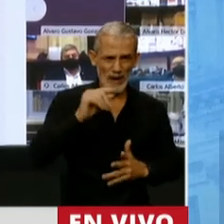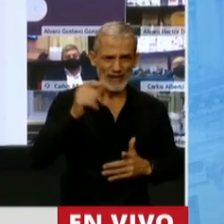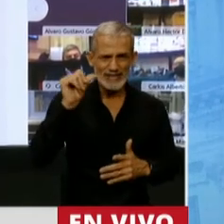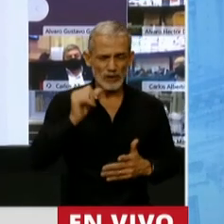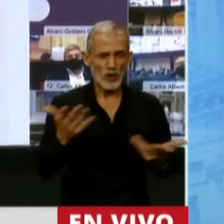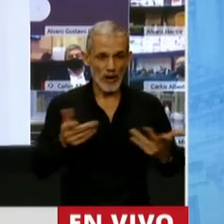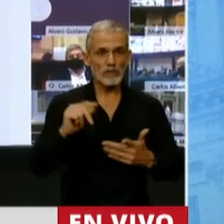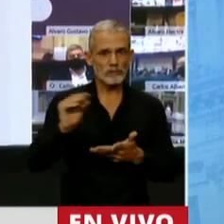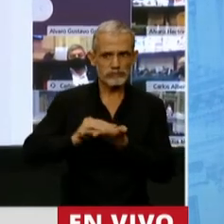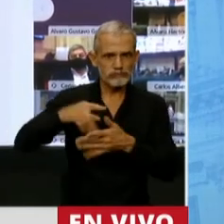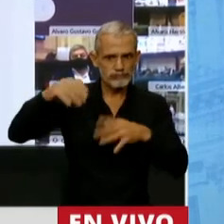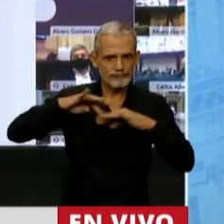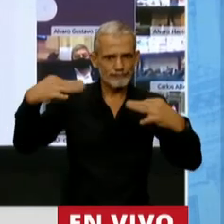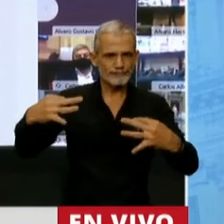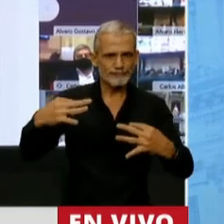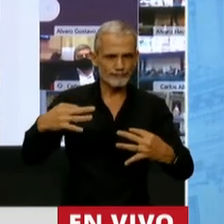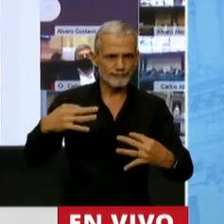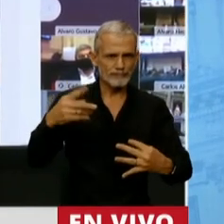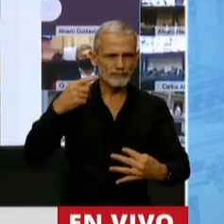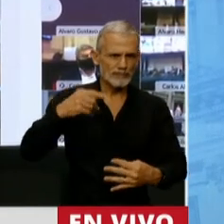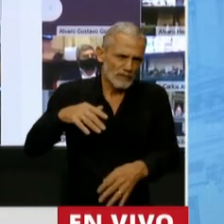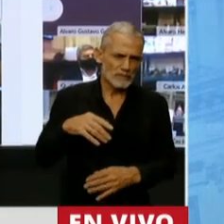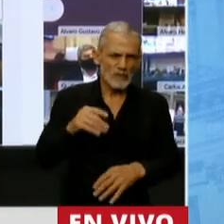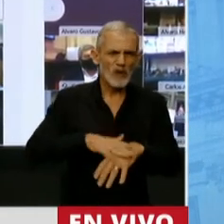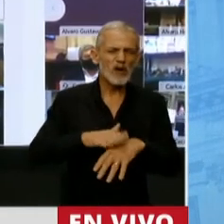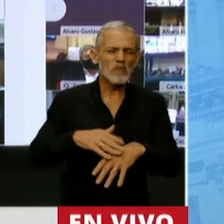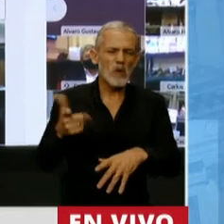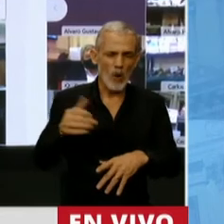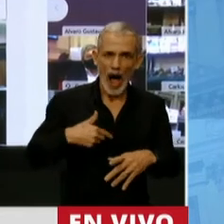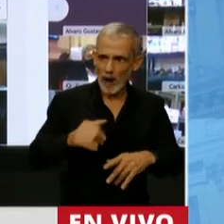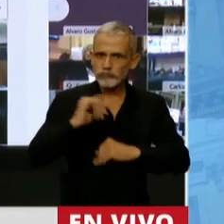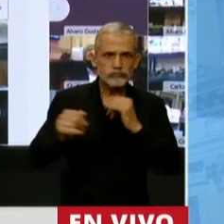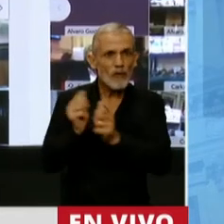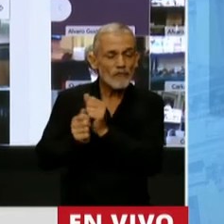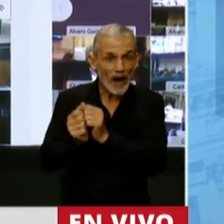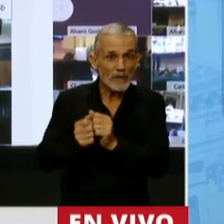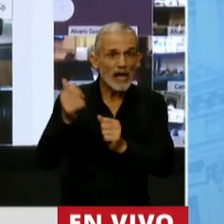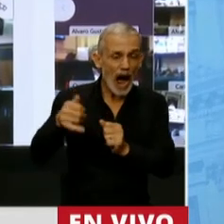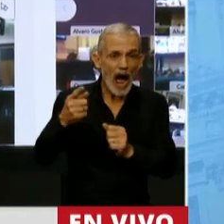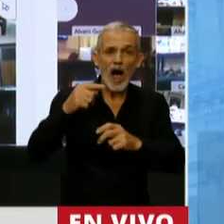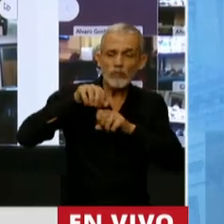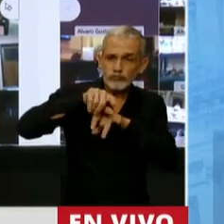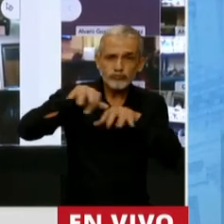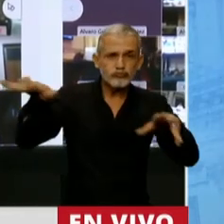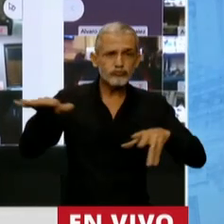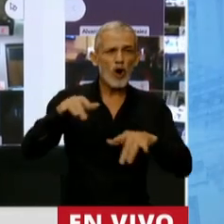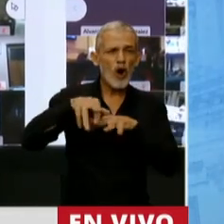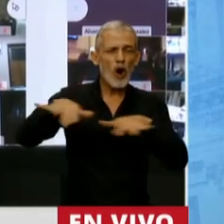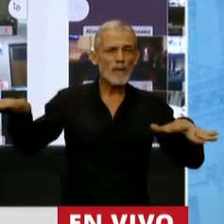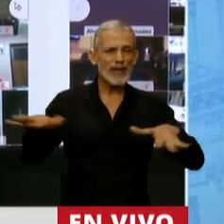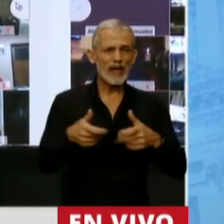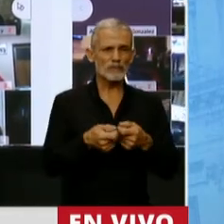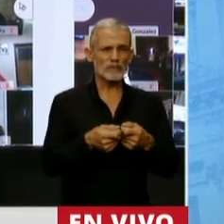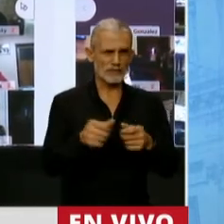una parlamentaria en esta Cámara que con absoluta irresponsabilidad hace eco y produce temerarios comentarios sin ningún